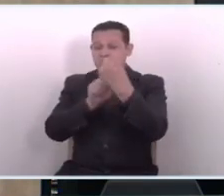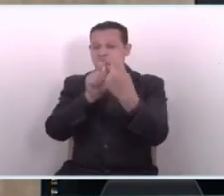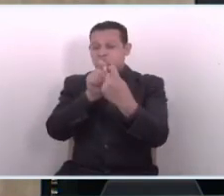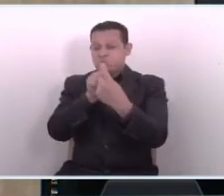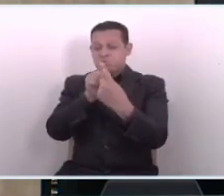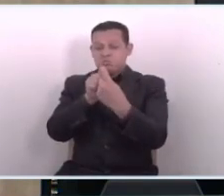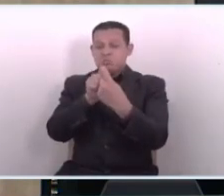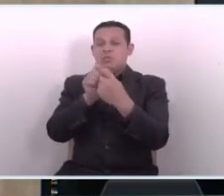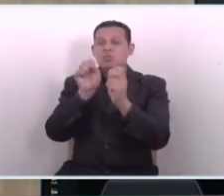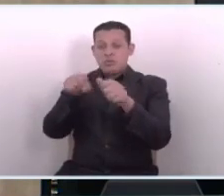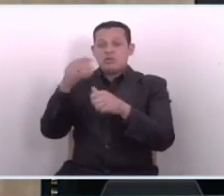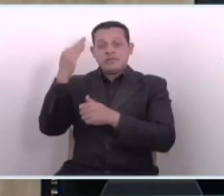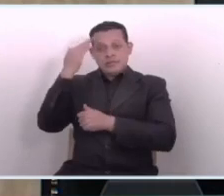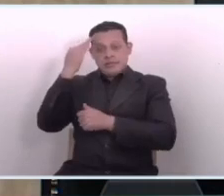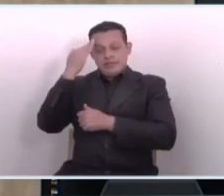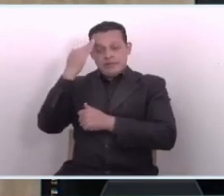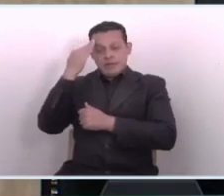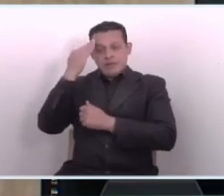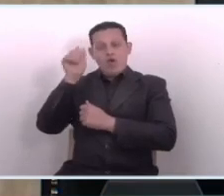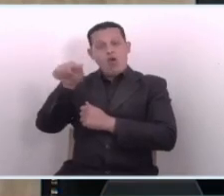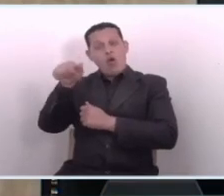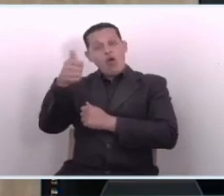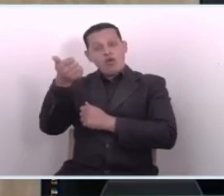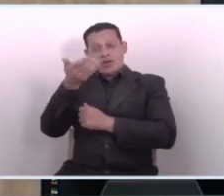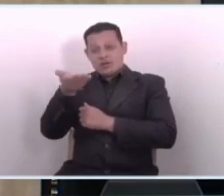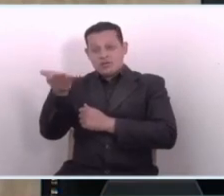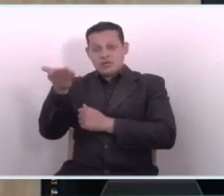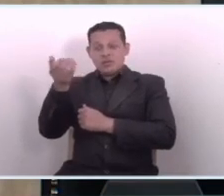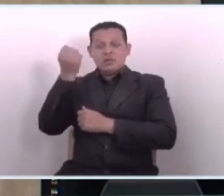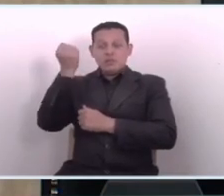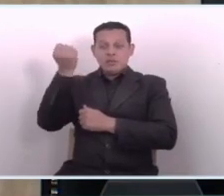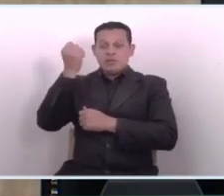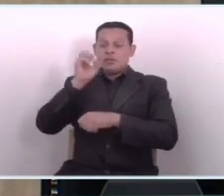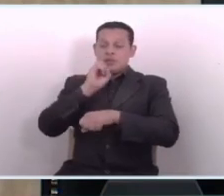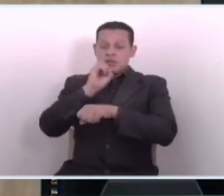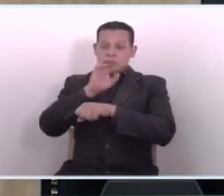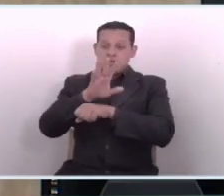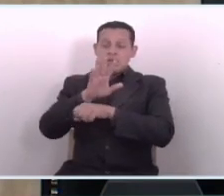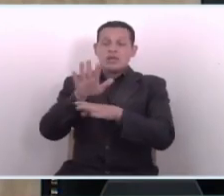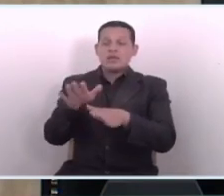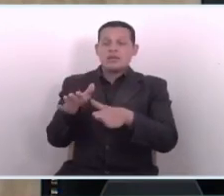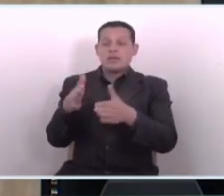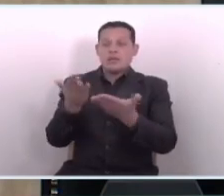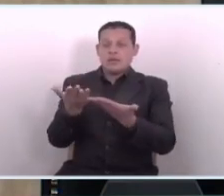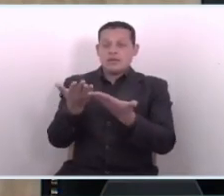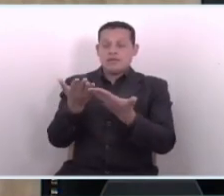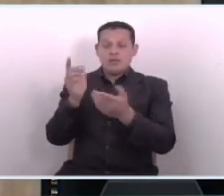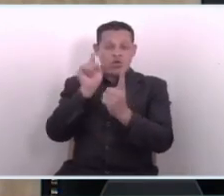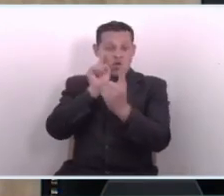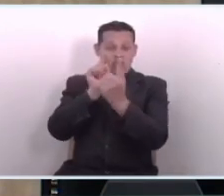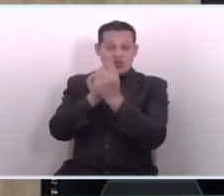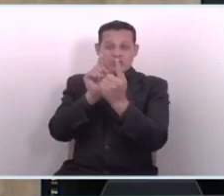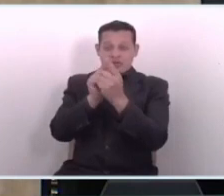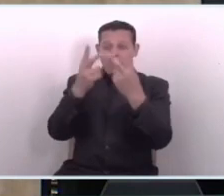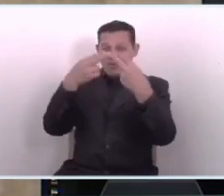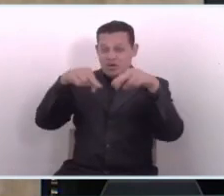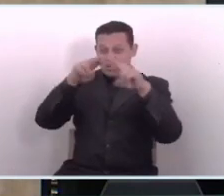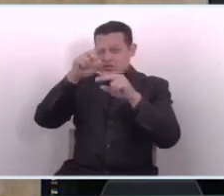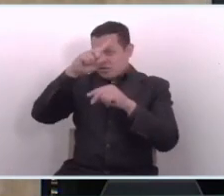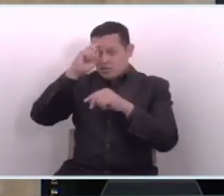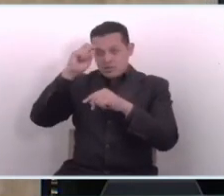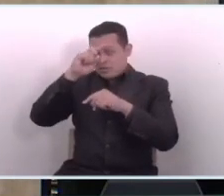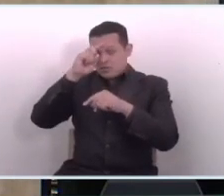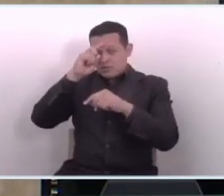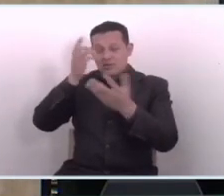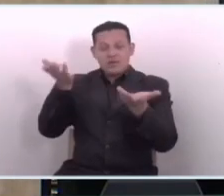oportuna. Otra cosa que es muy importante decirlo es que reconocemos el valioso trabajo que se ha